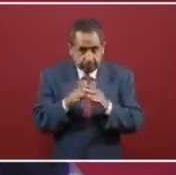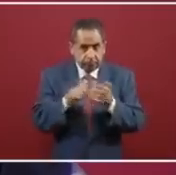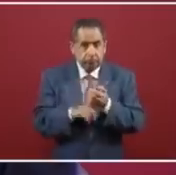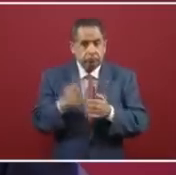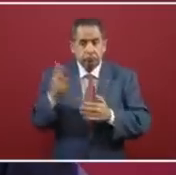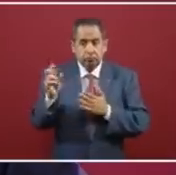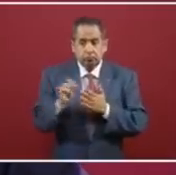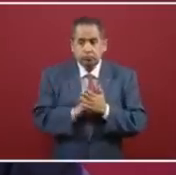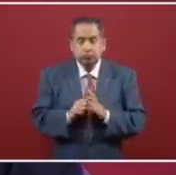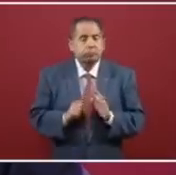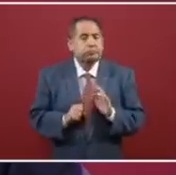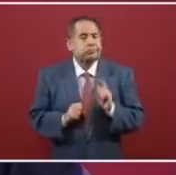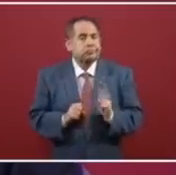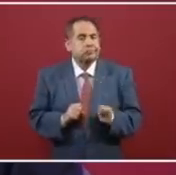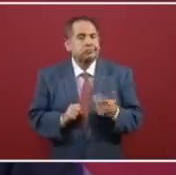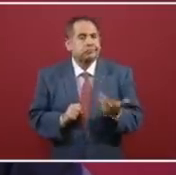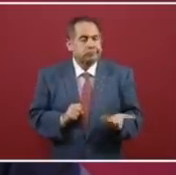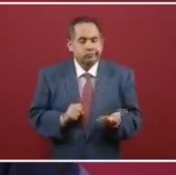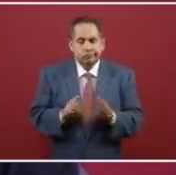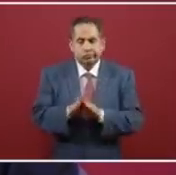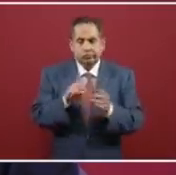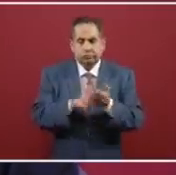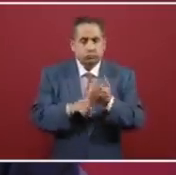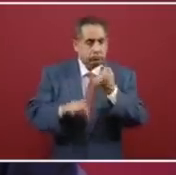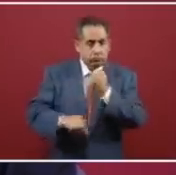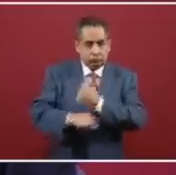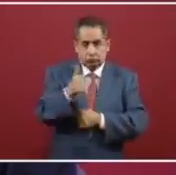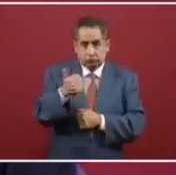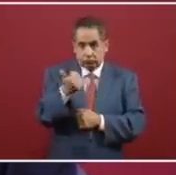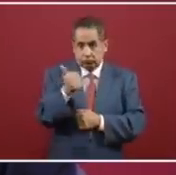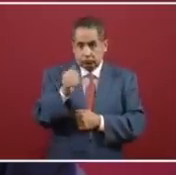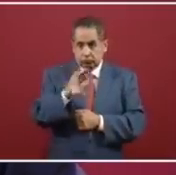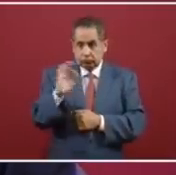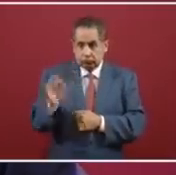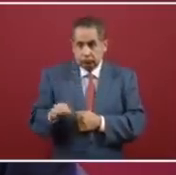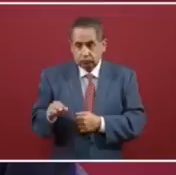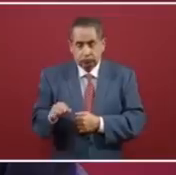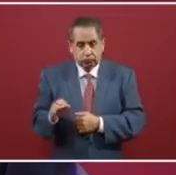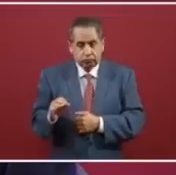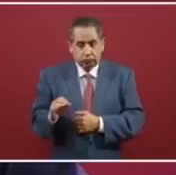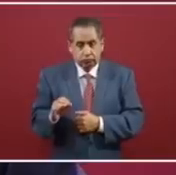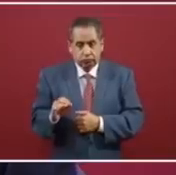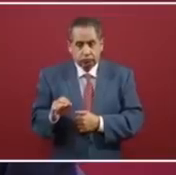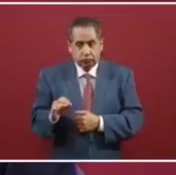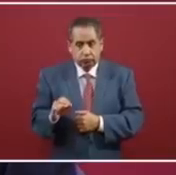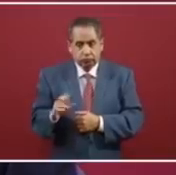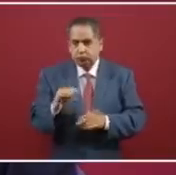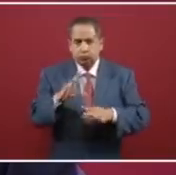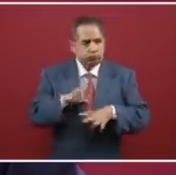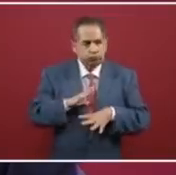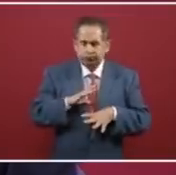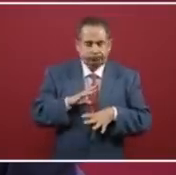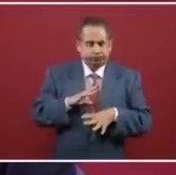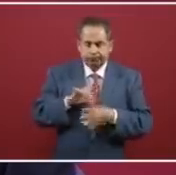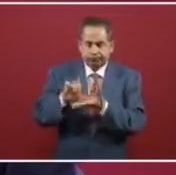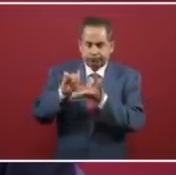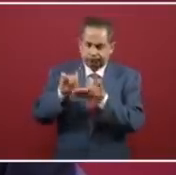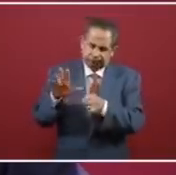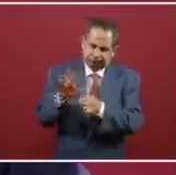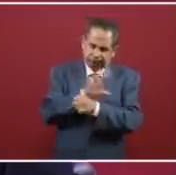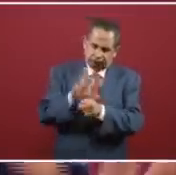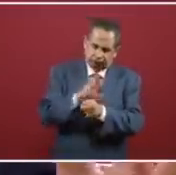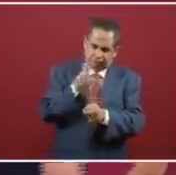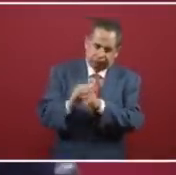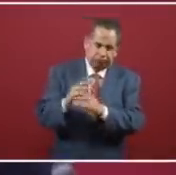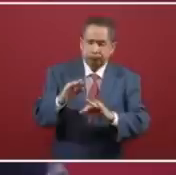cuatro meses nos hablan de que el 11 por ciento no da litros de litro